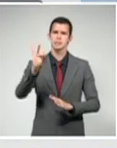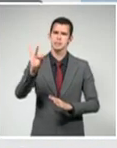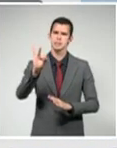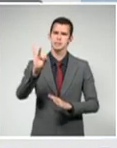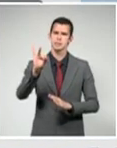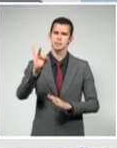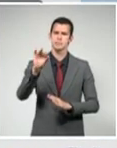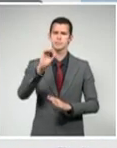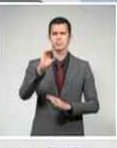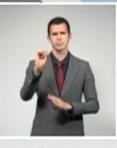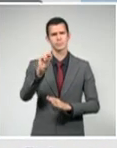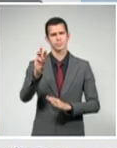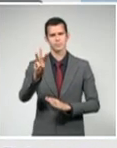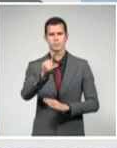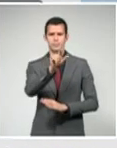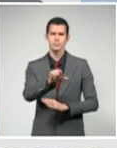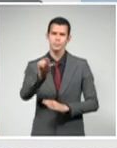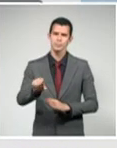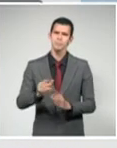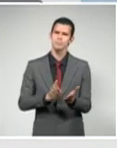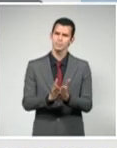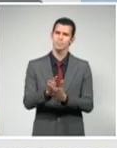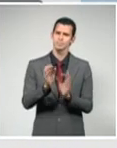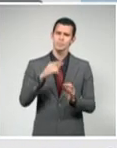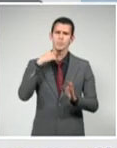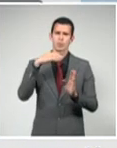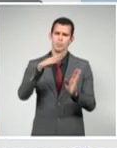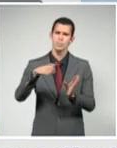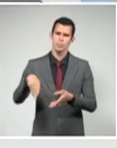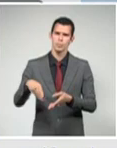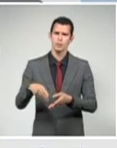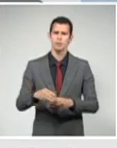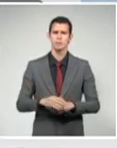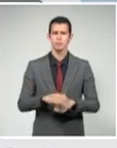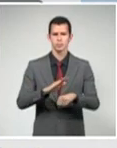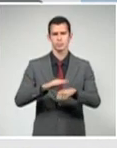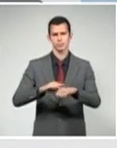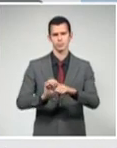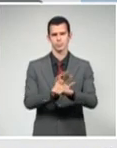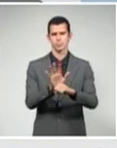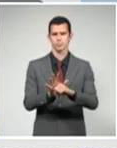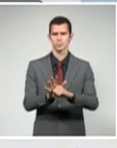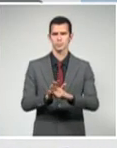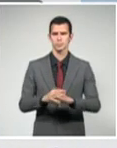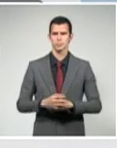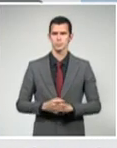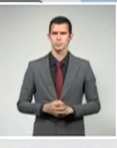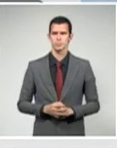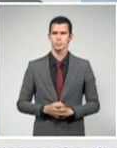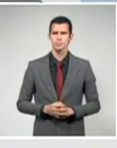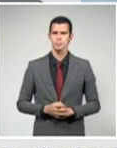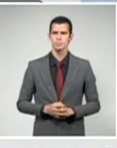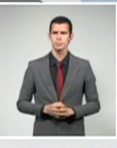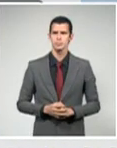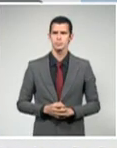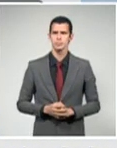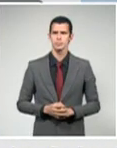2.717.003 personas en el mundo han perdido la vida como consecuencia de esta enfermedad. Letalidad de